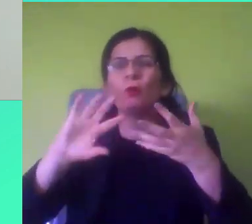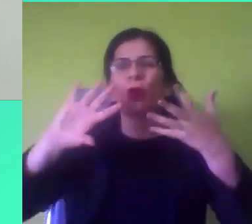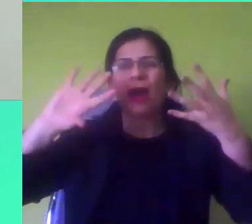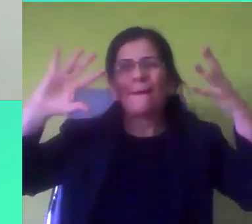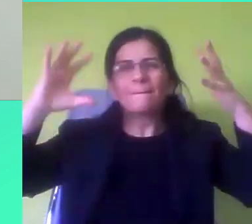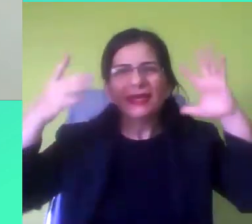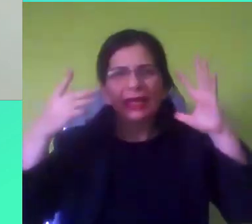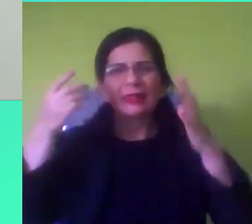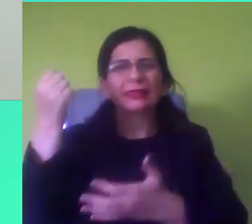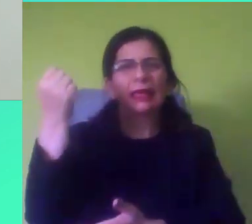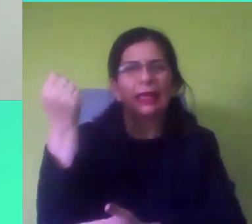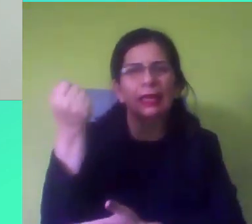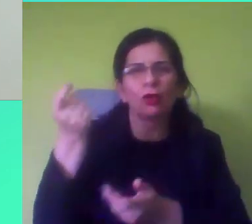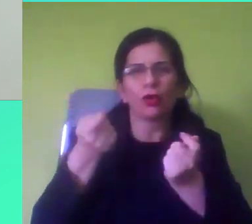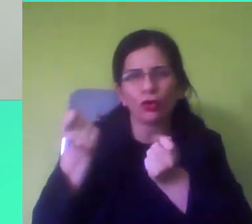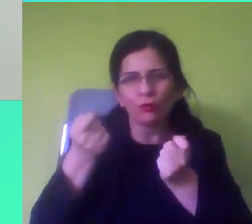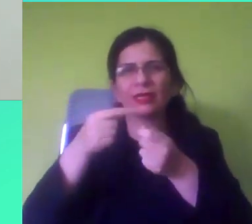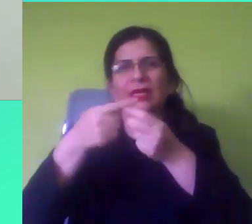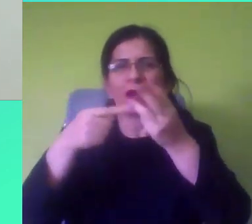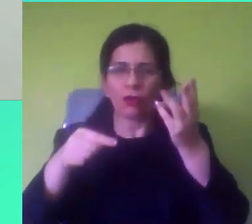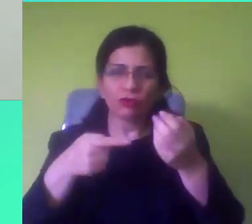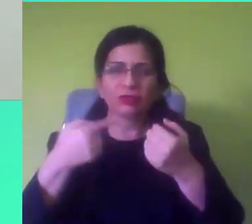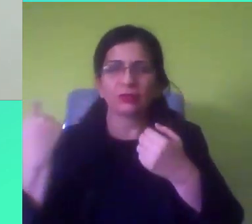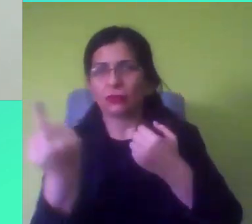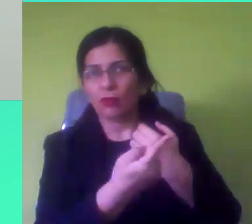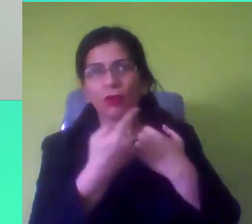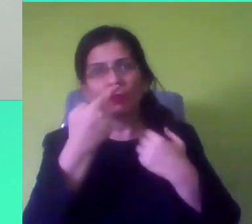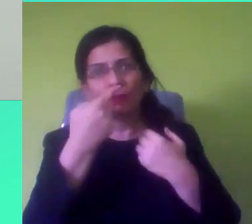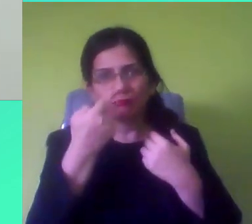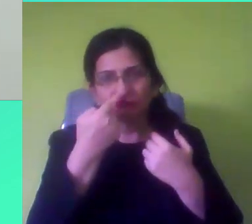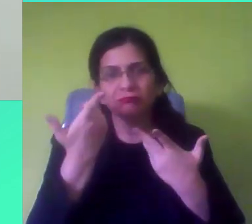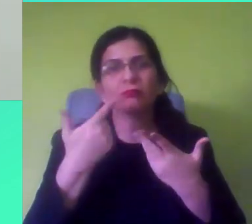ambientales o socioeconómicos que también son de interés general.